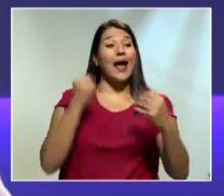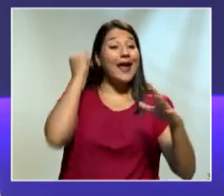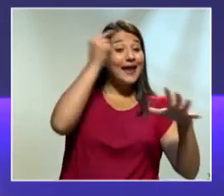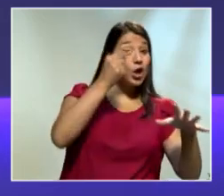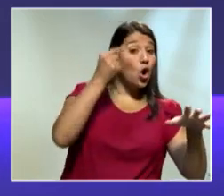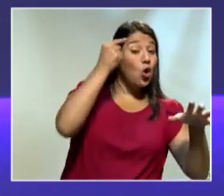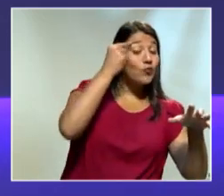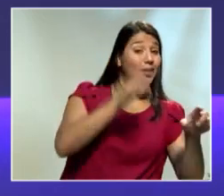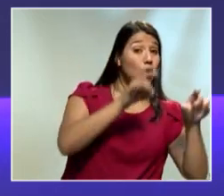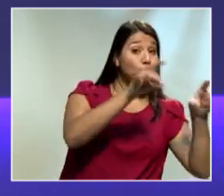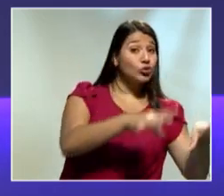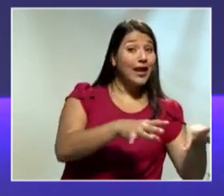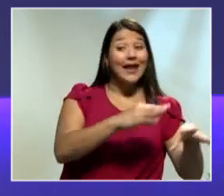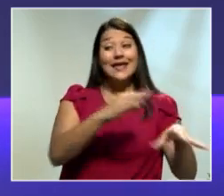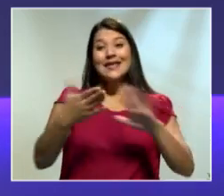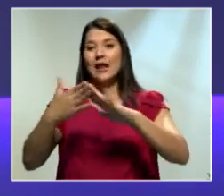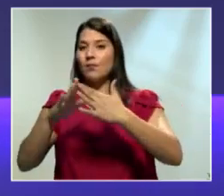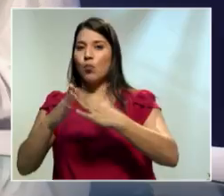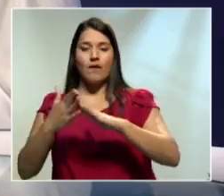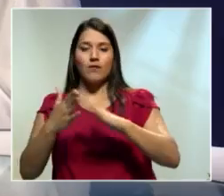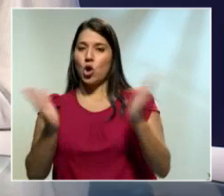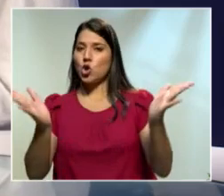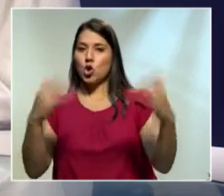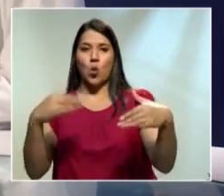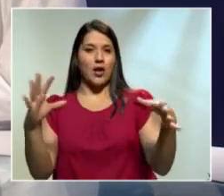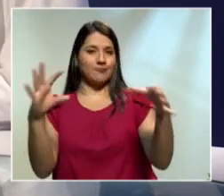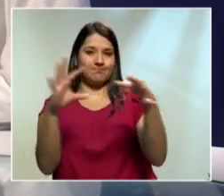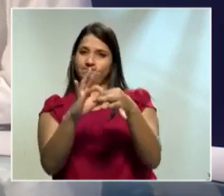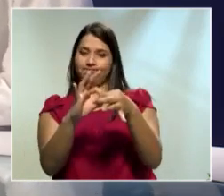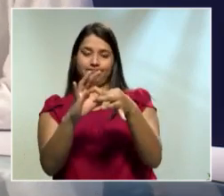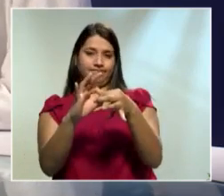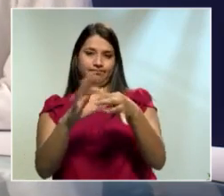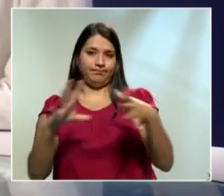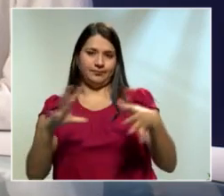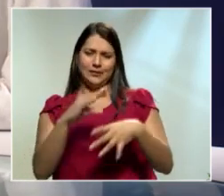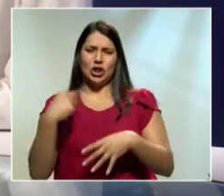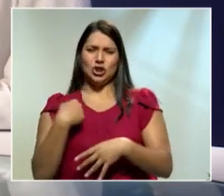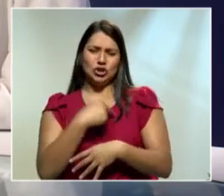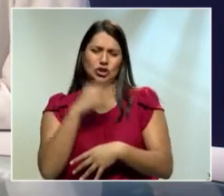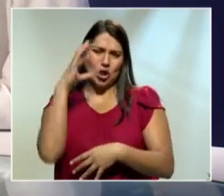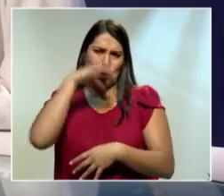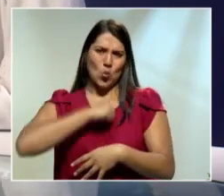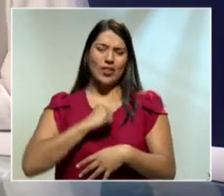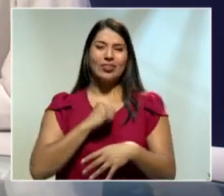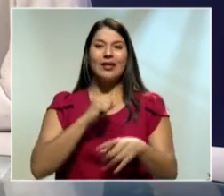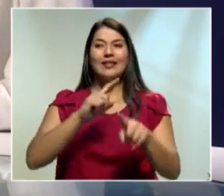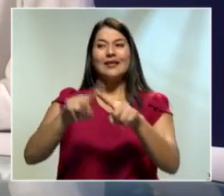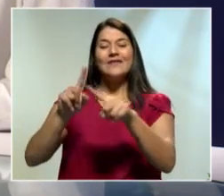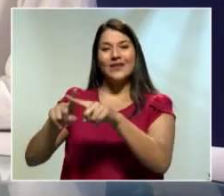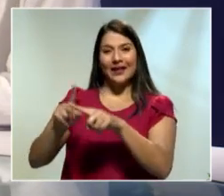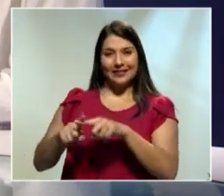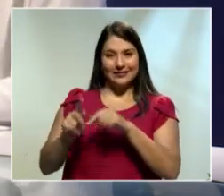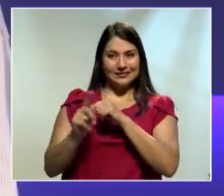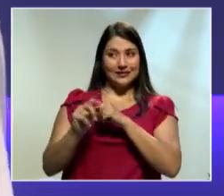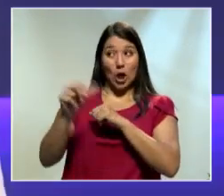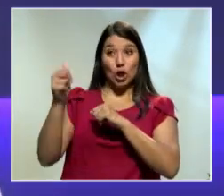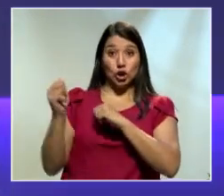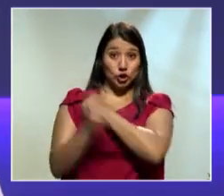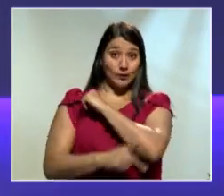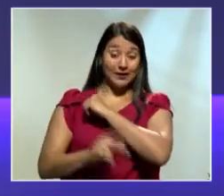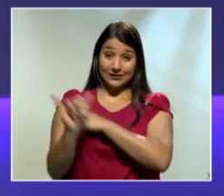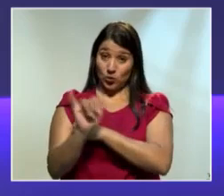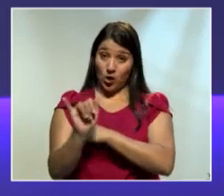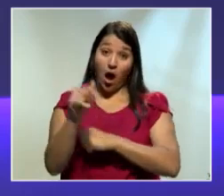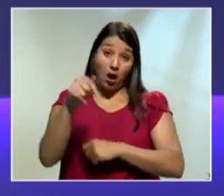Australia y la ciudadanía. Y pues yo creo que eso también lo empezamos a percibir en distintas partes del planeta y no tenemos que irnos muy lejos, ¿verdad? Aquí en Costa Rica